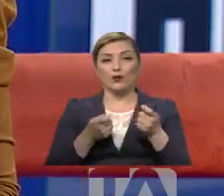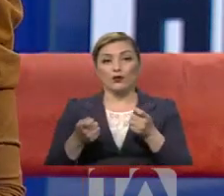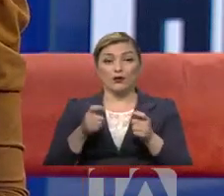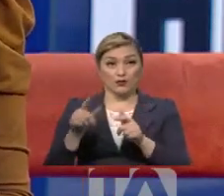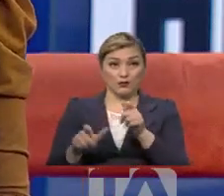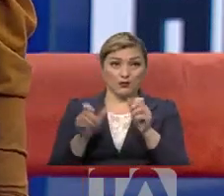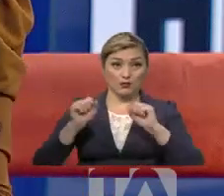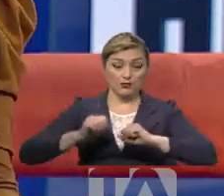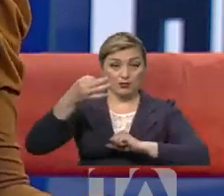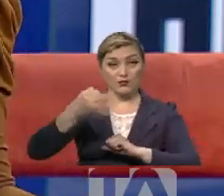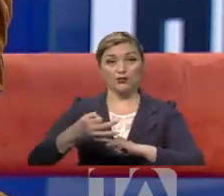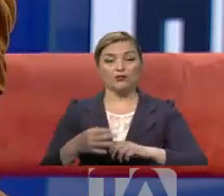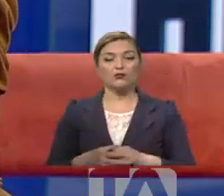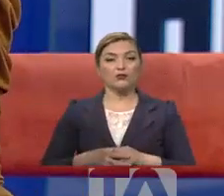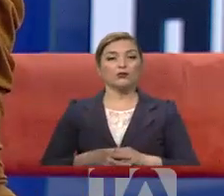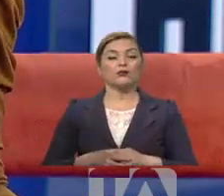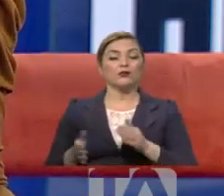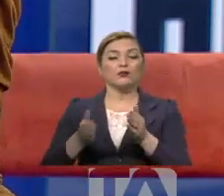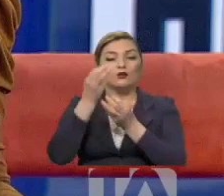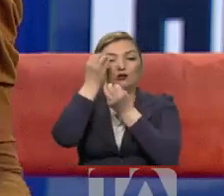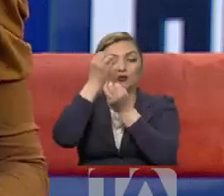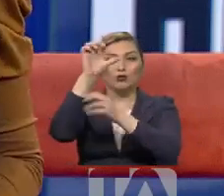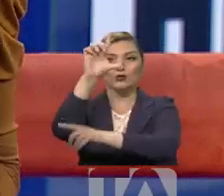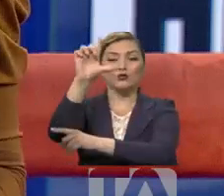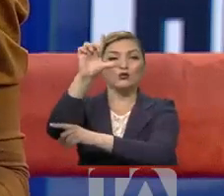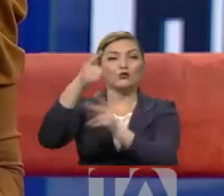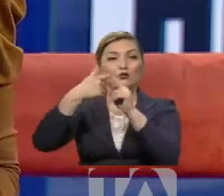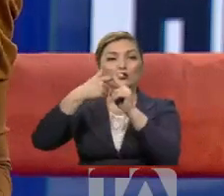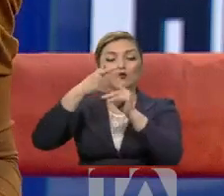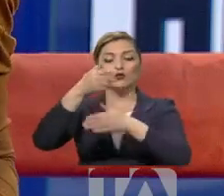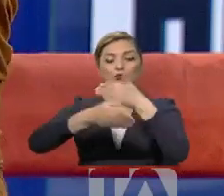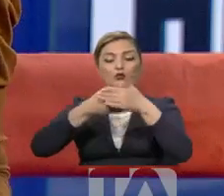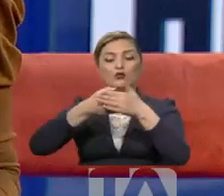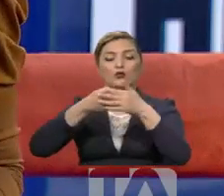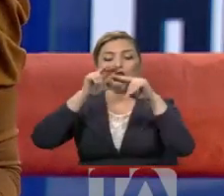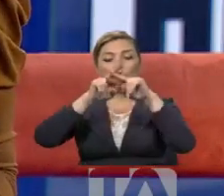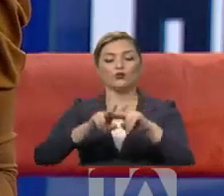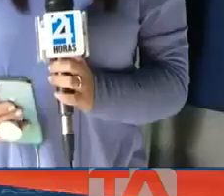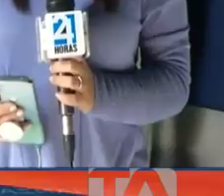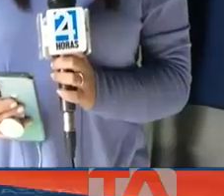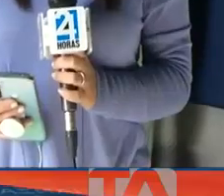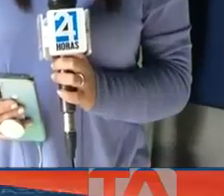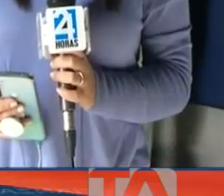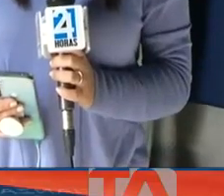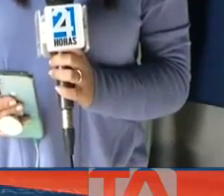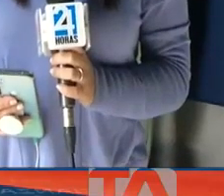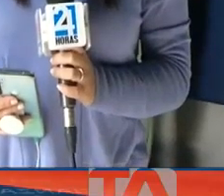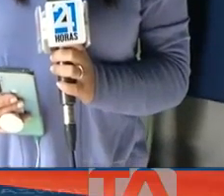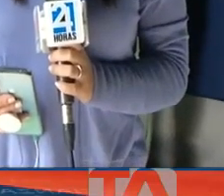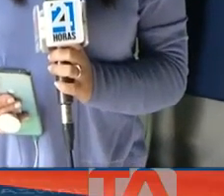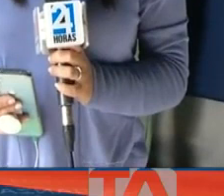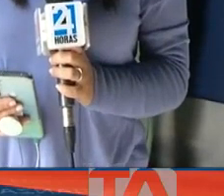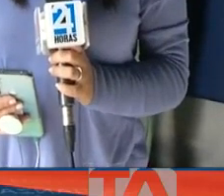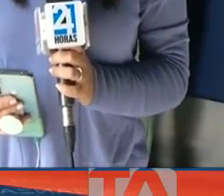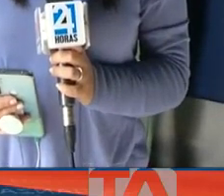que la ciudadanía cumpla. Ahora les contamos que este lunes inicia el proceso de revisión vehicular en el Distrito Metropolitano de Quito. Nuestra compañera